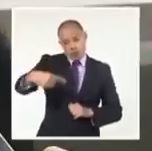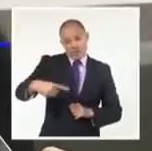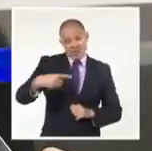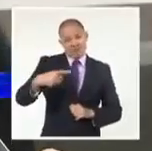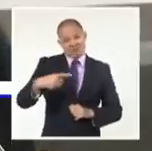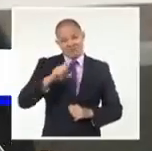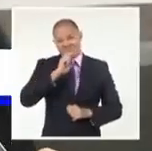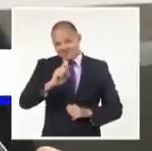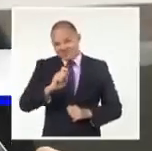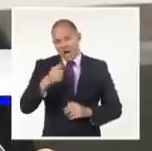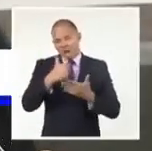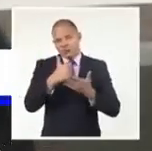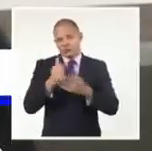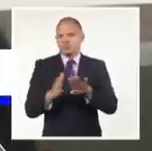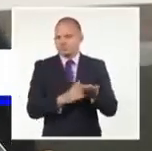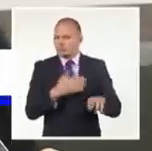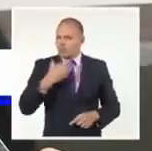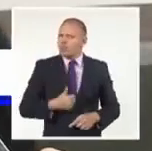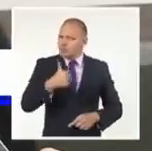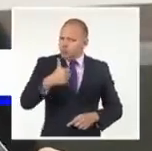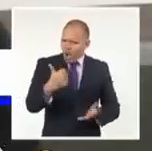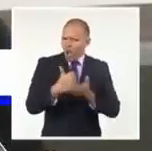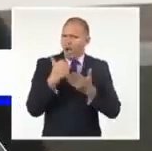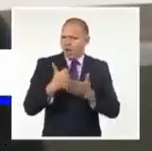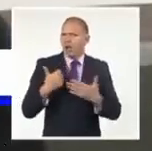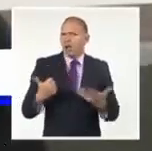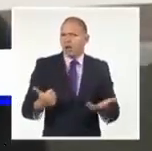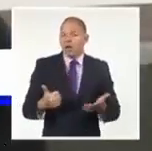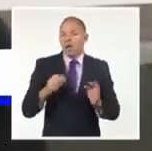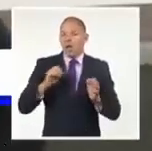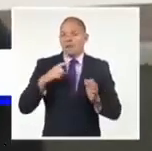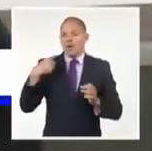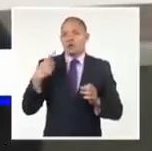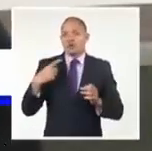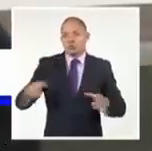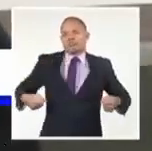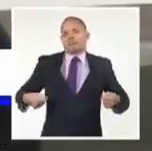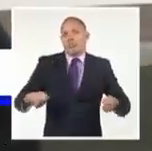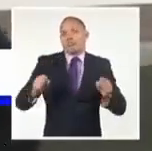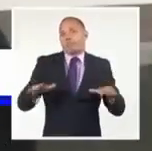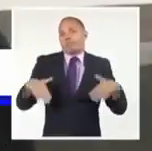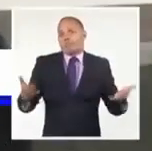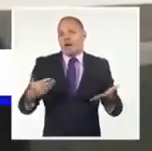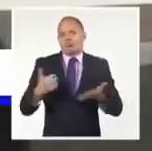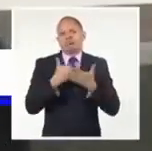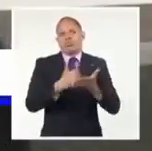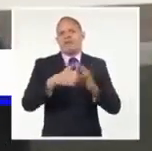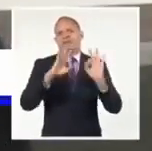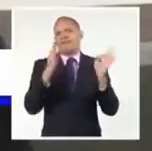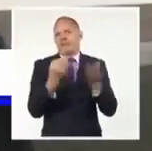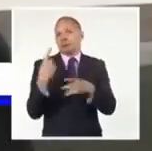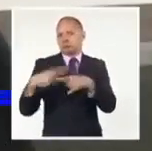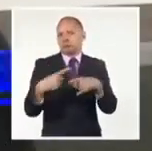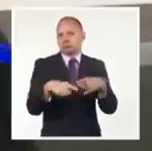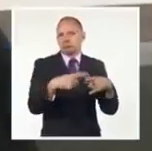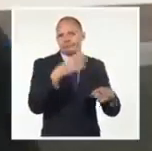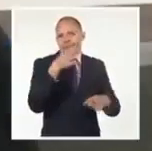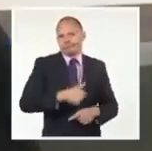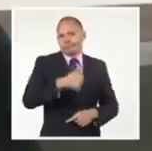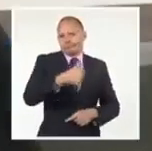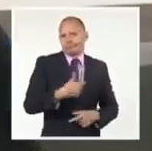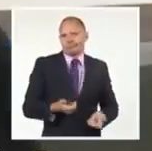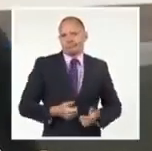está buenísimo, nos ayuda muchísimo porque podemos, ¿sabes?, como que ayudar a la familia cubana, a nosotros. Y la verdad que fue una medida que